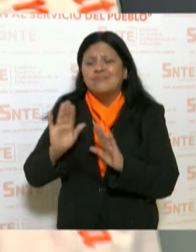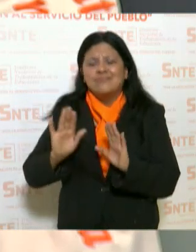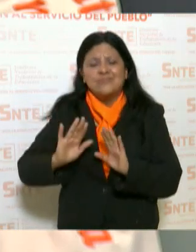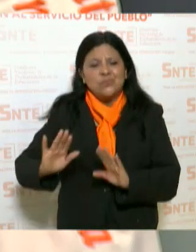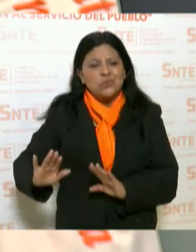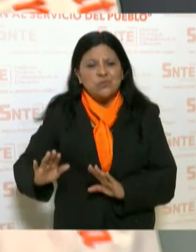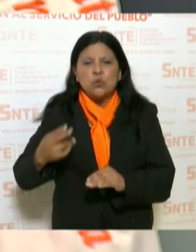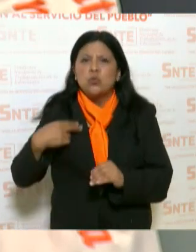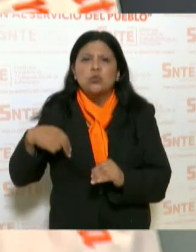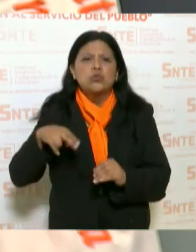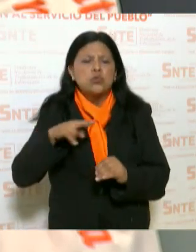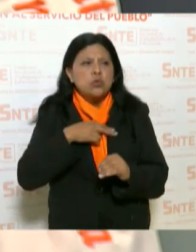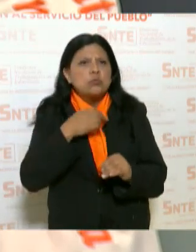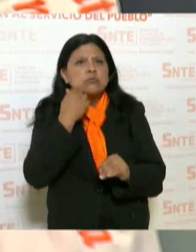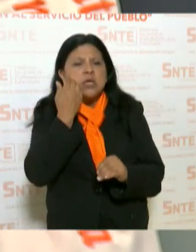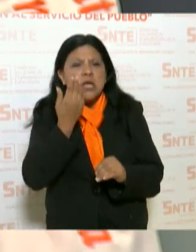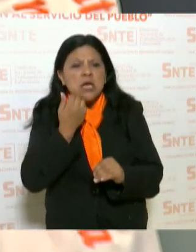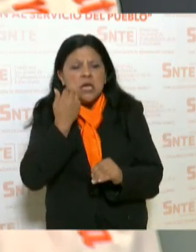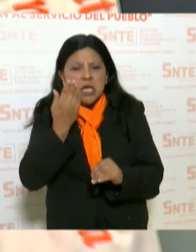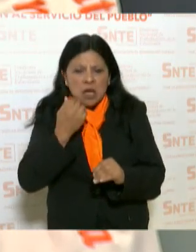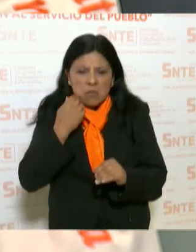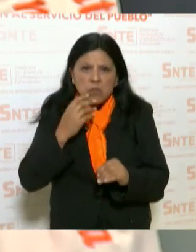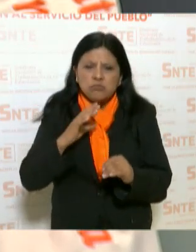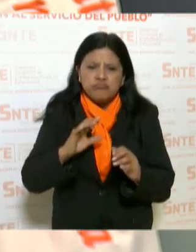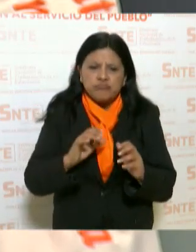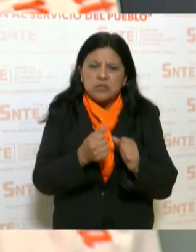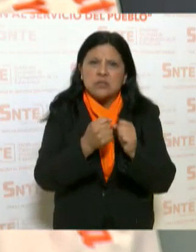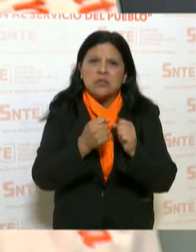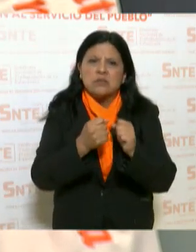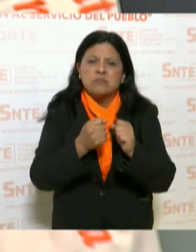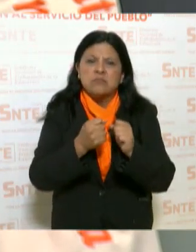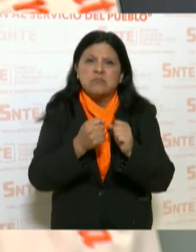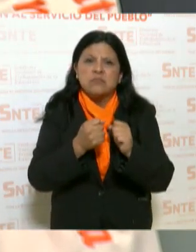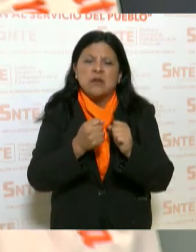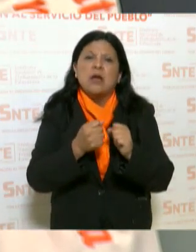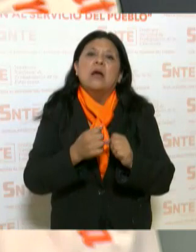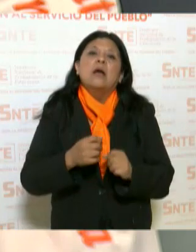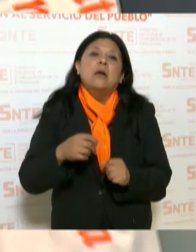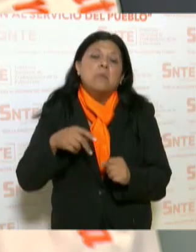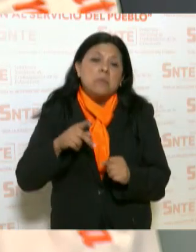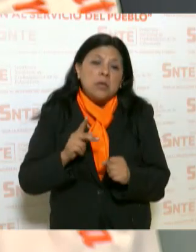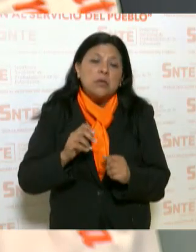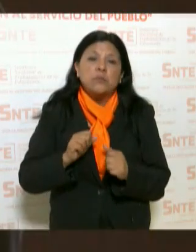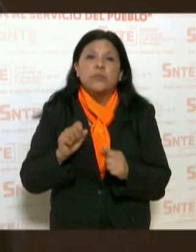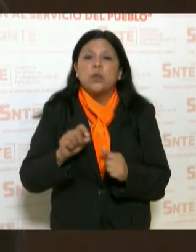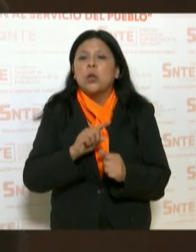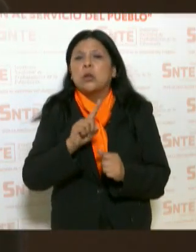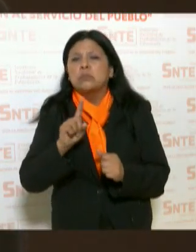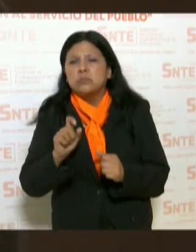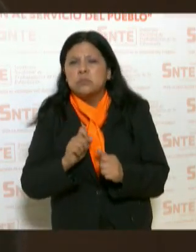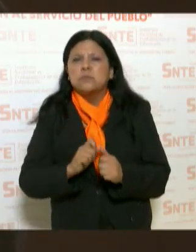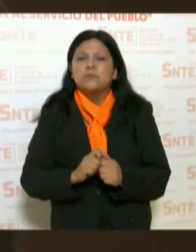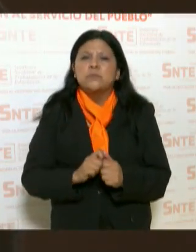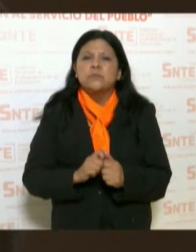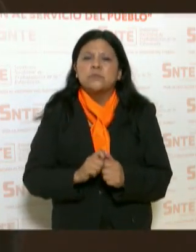es rescatar a los de arriba. Y tienen el cuento